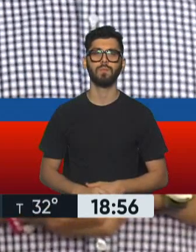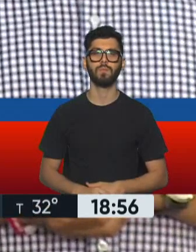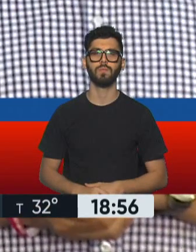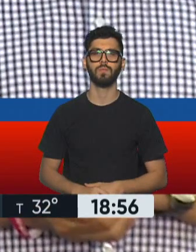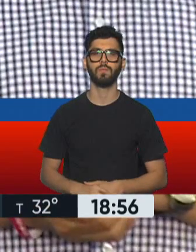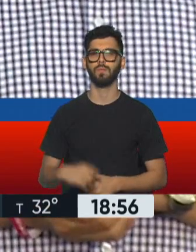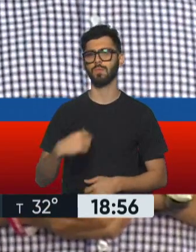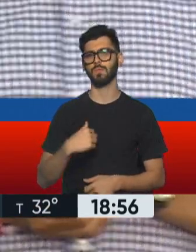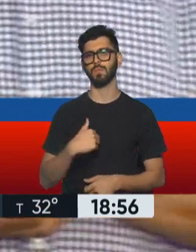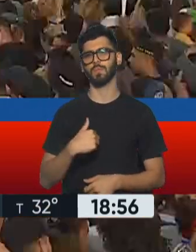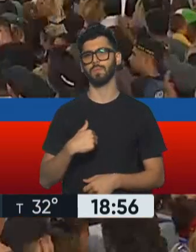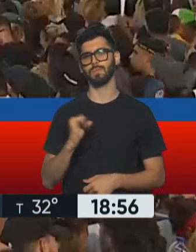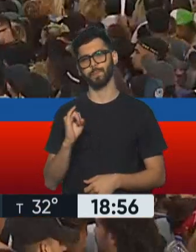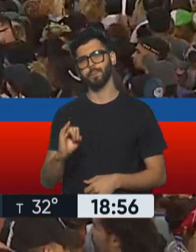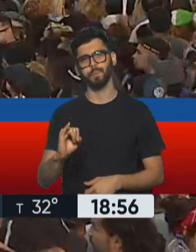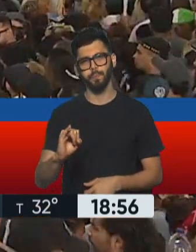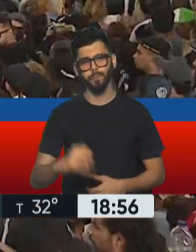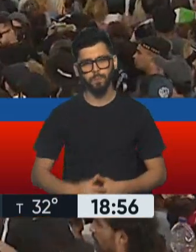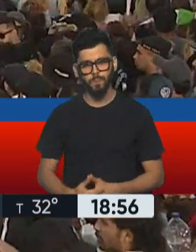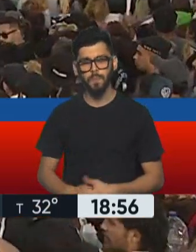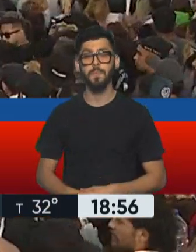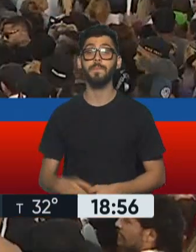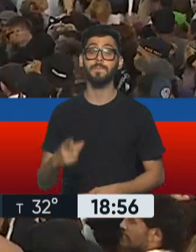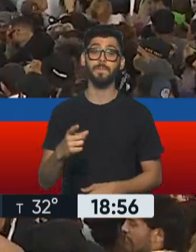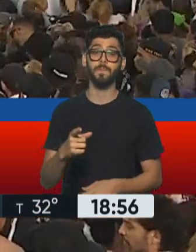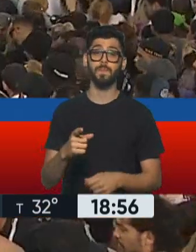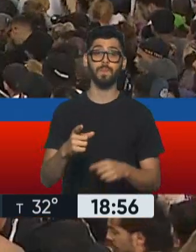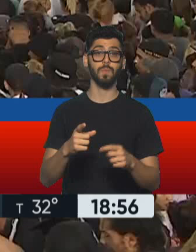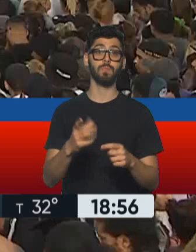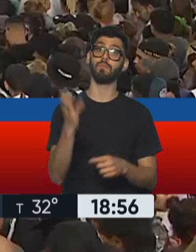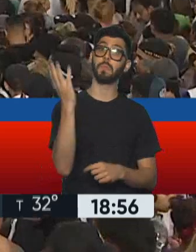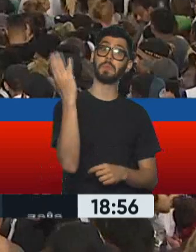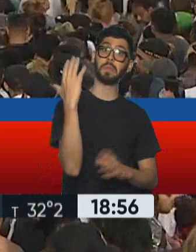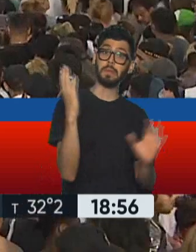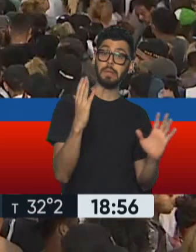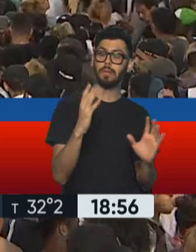Yo les decía, los mismos problemas de entonces.